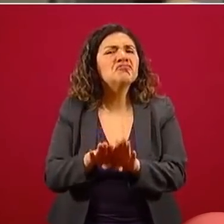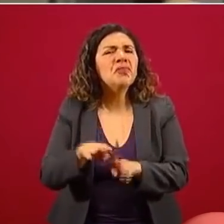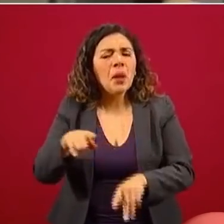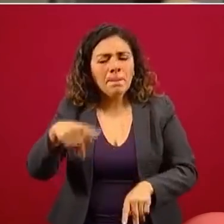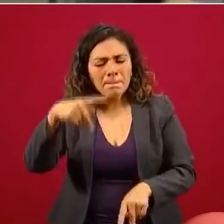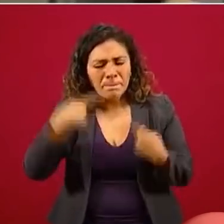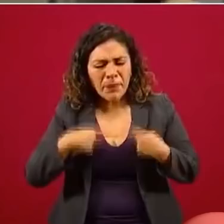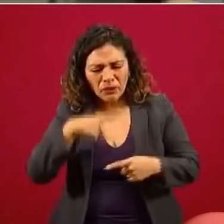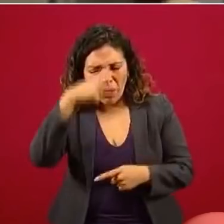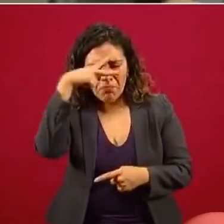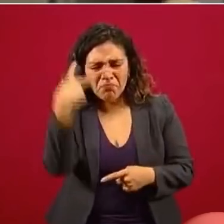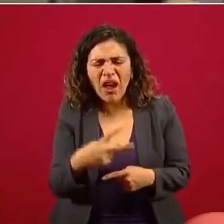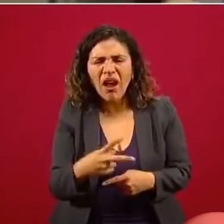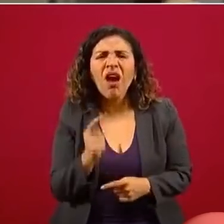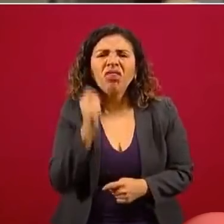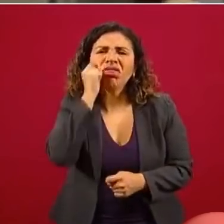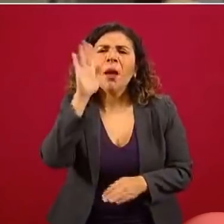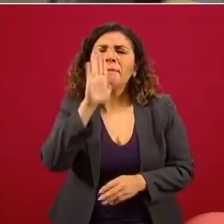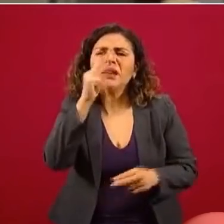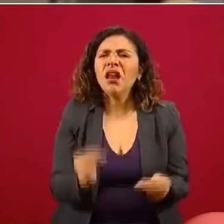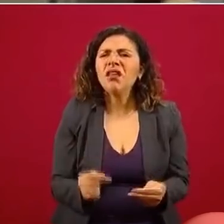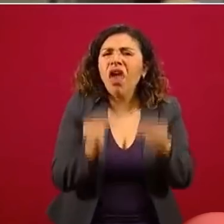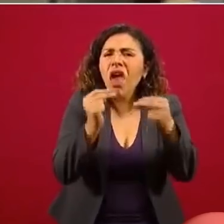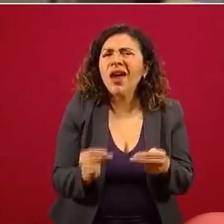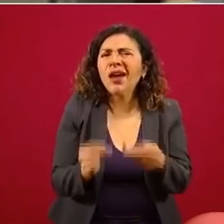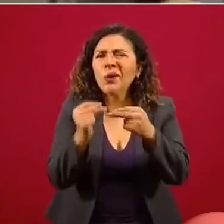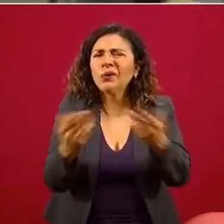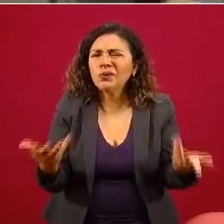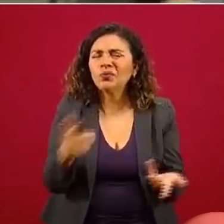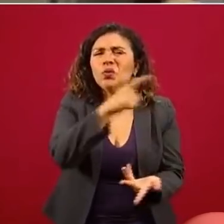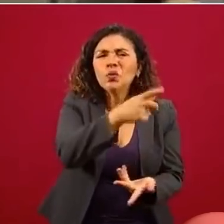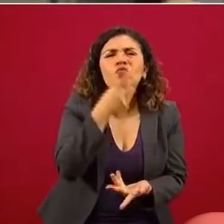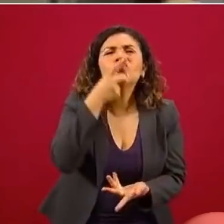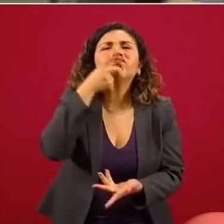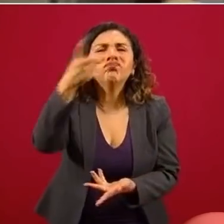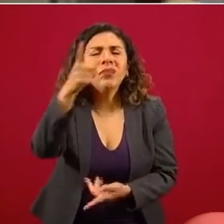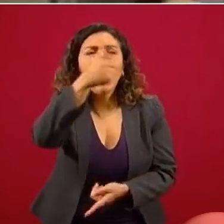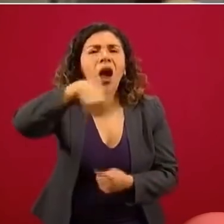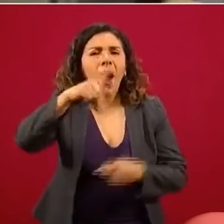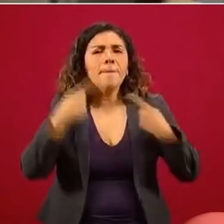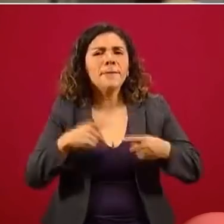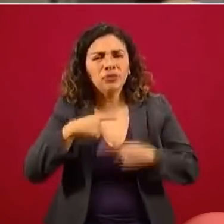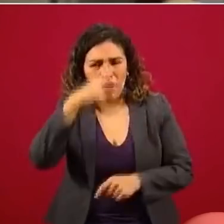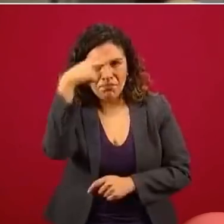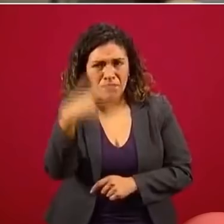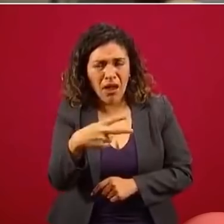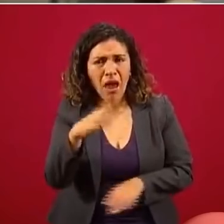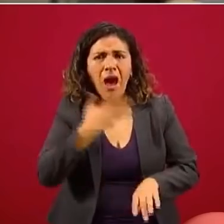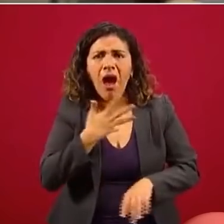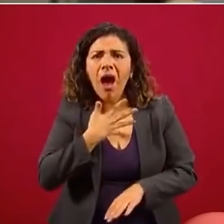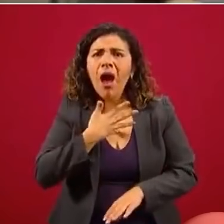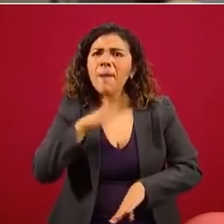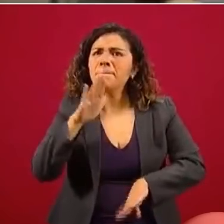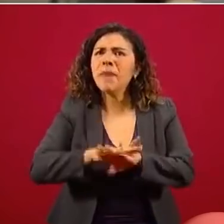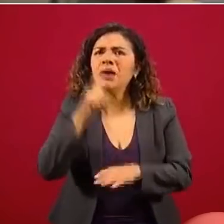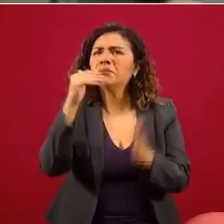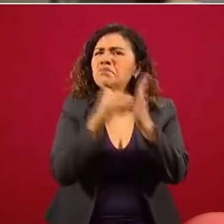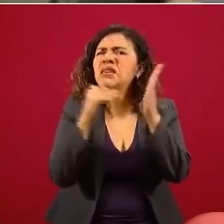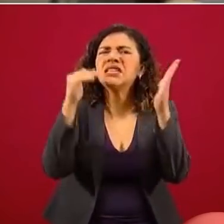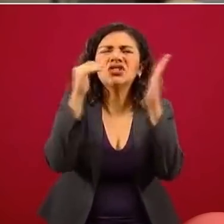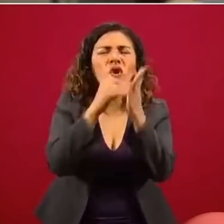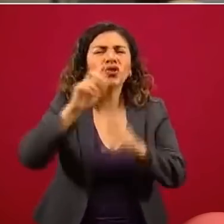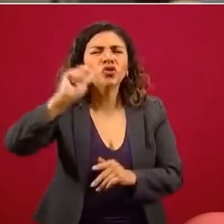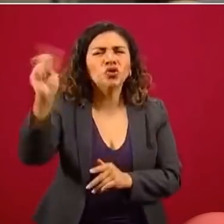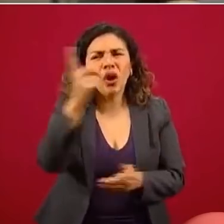mercancía humana. ¿Qué le dice a esos mexicanos, presidente, que nos mandan millones de dólares en